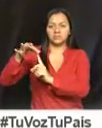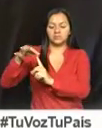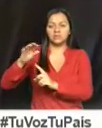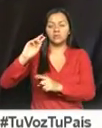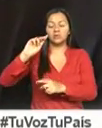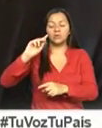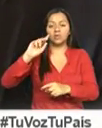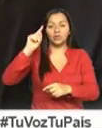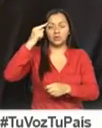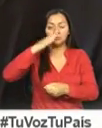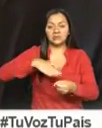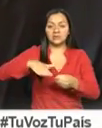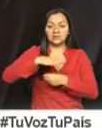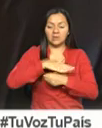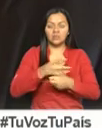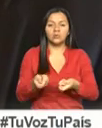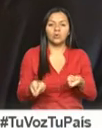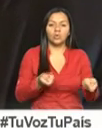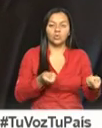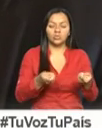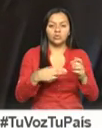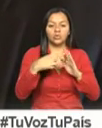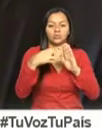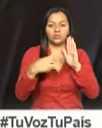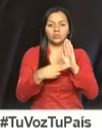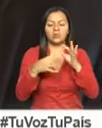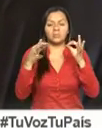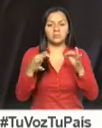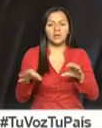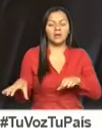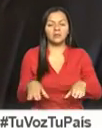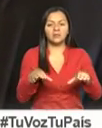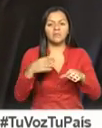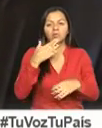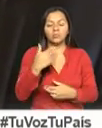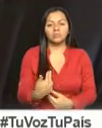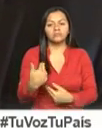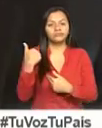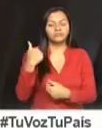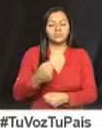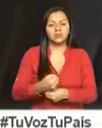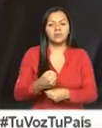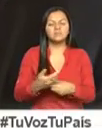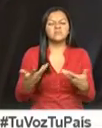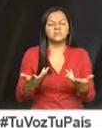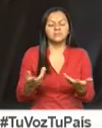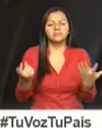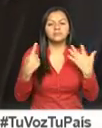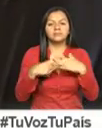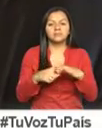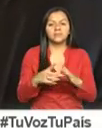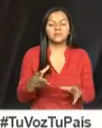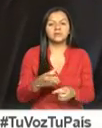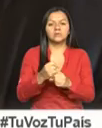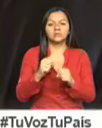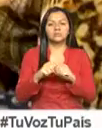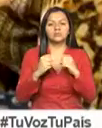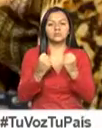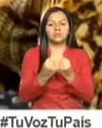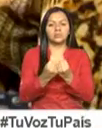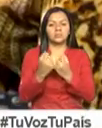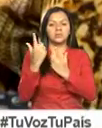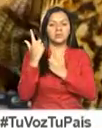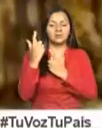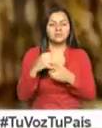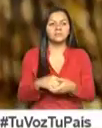regulará y controlará las actividades relacionadas con la seguridad social en la que se incluye la seguridad social militar.